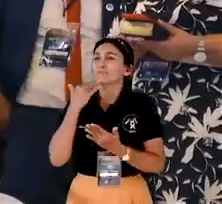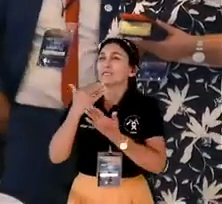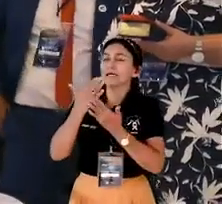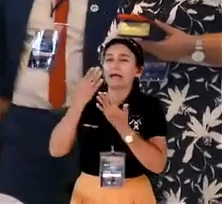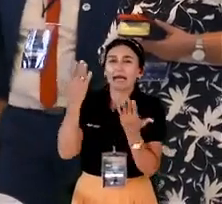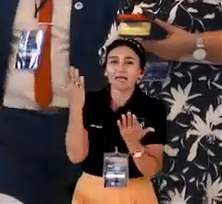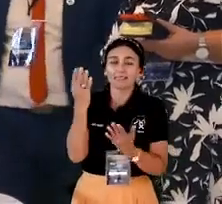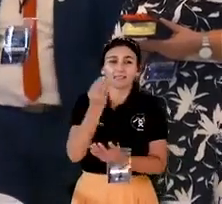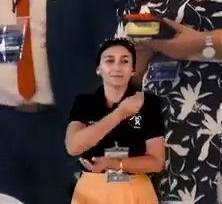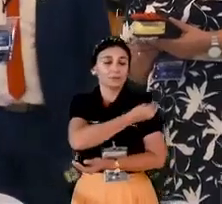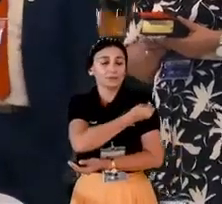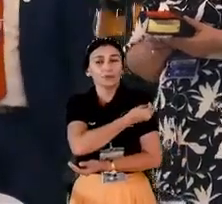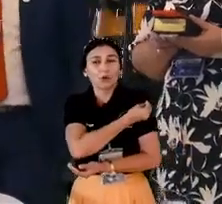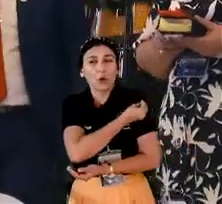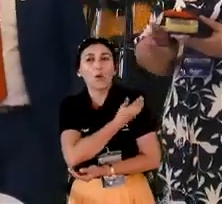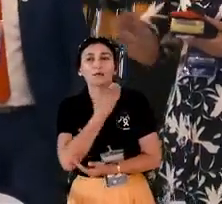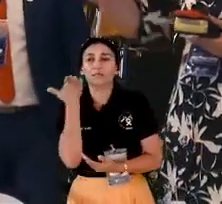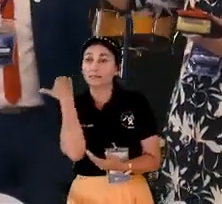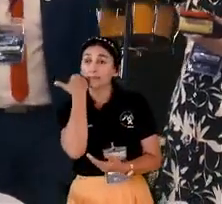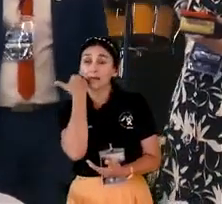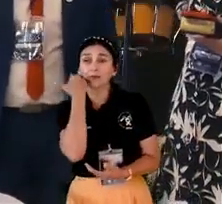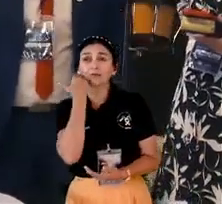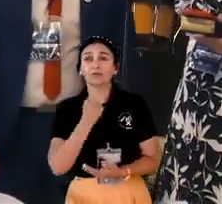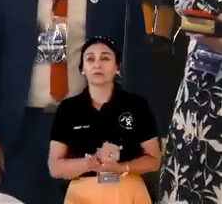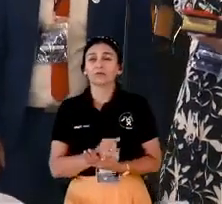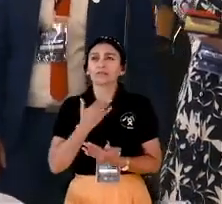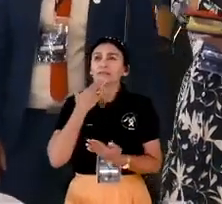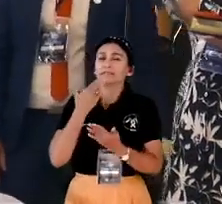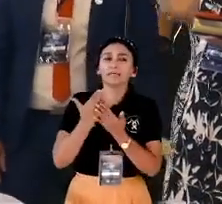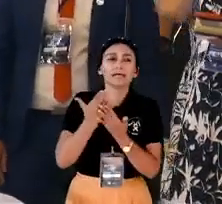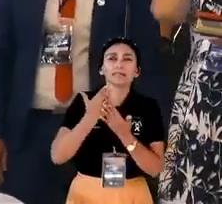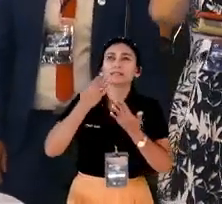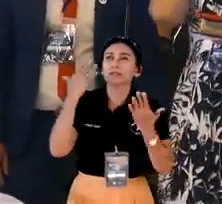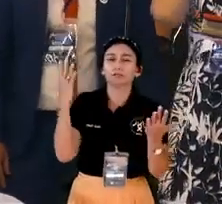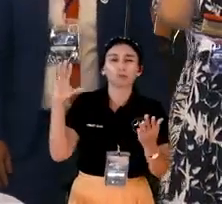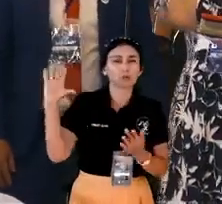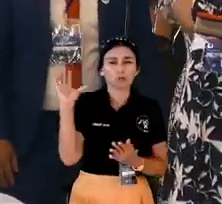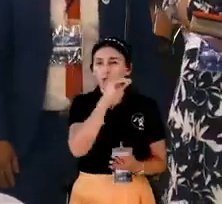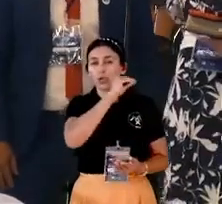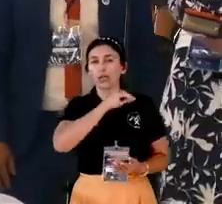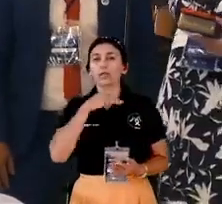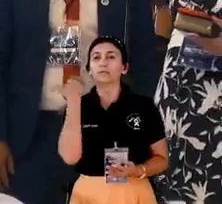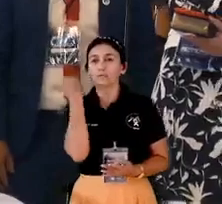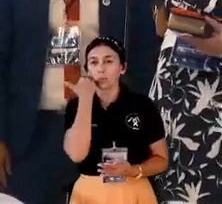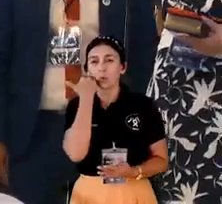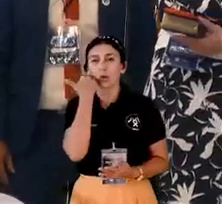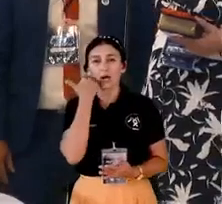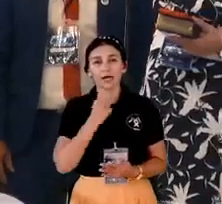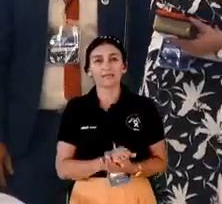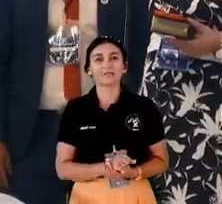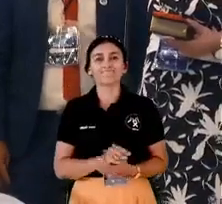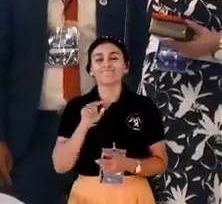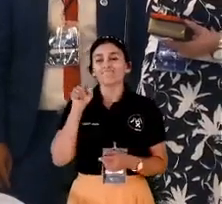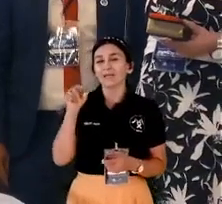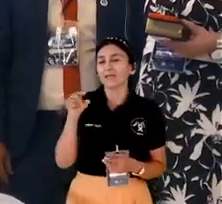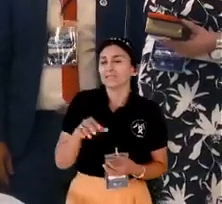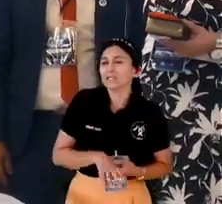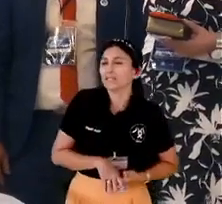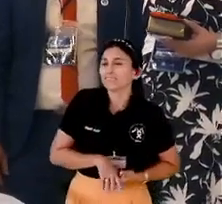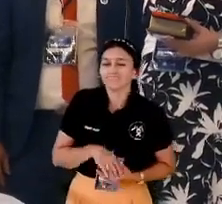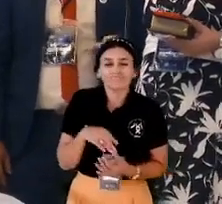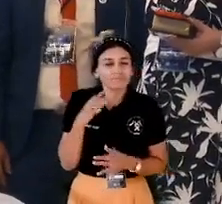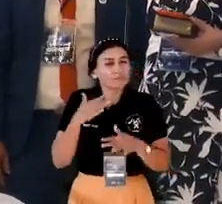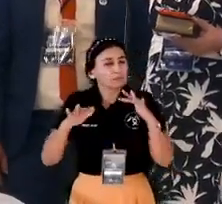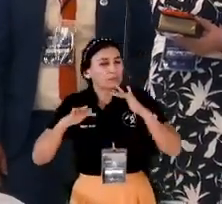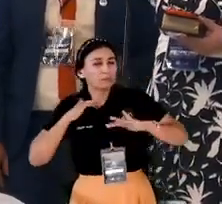por todas estas mujeres que, aunque hay momentos que han tenido que suplir y salir adelante, pero tú